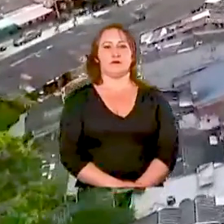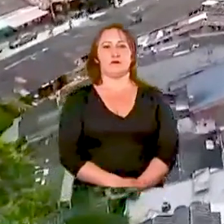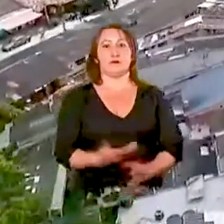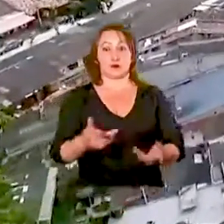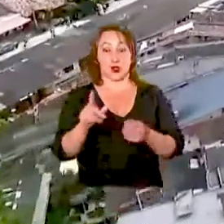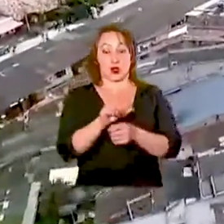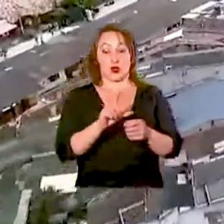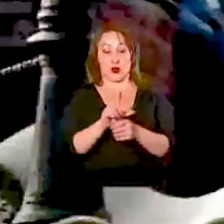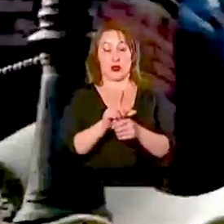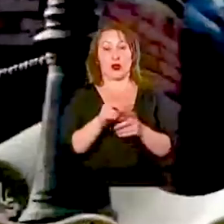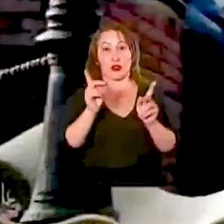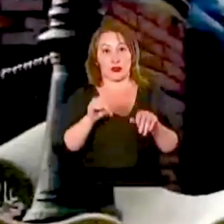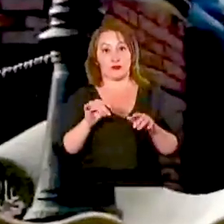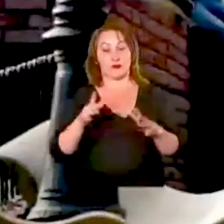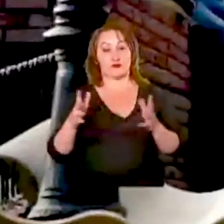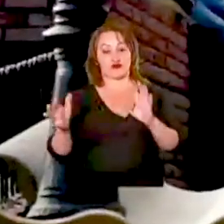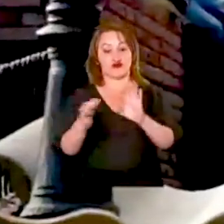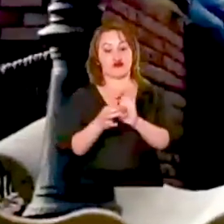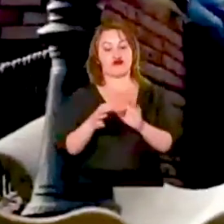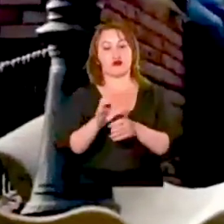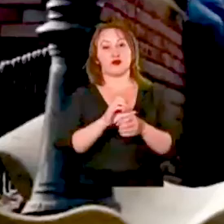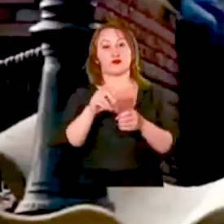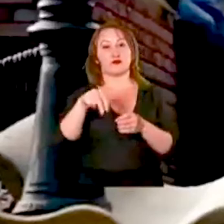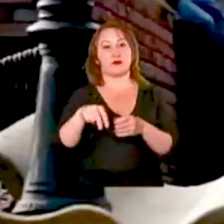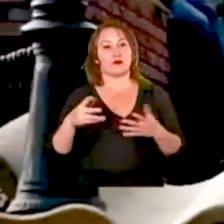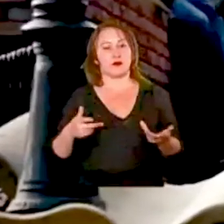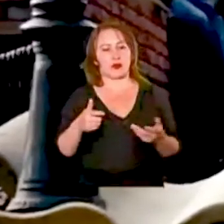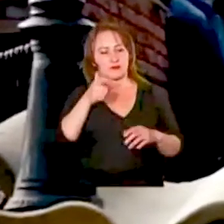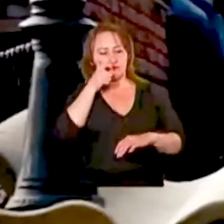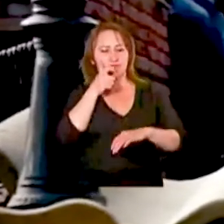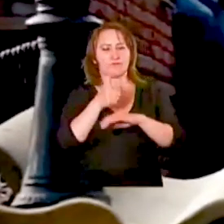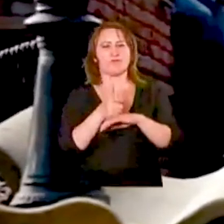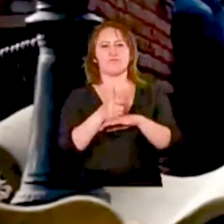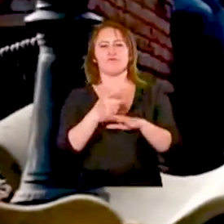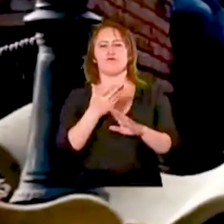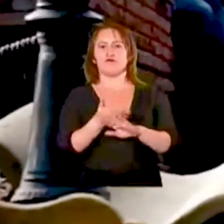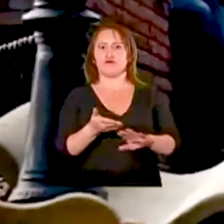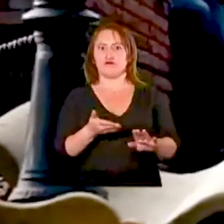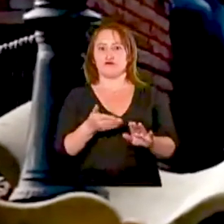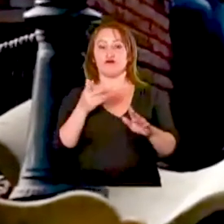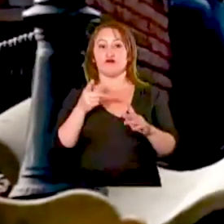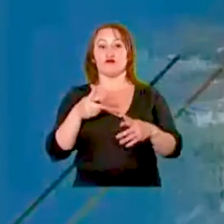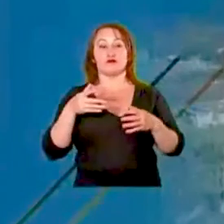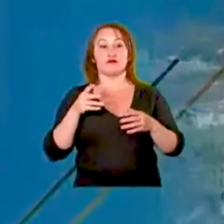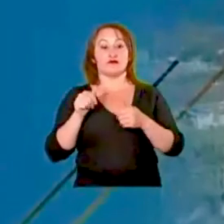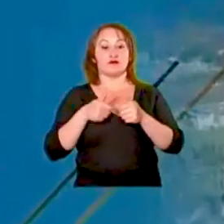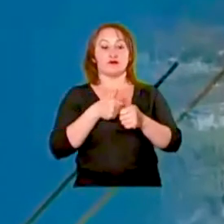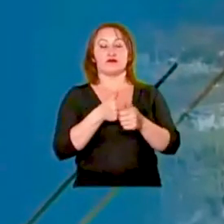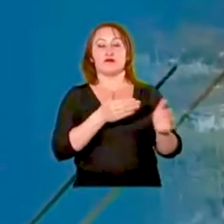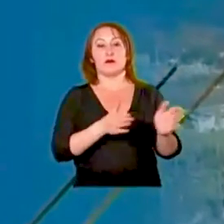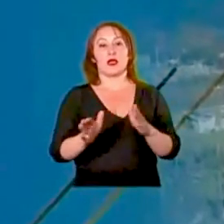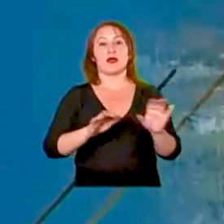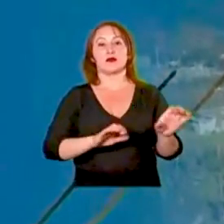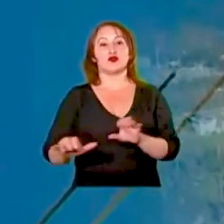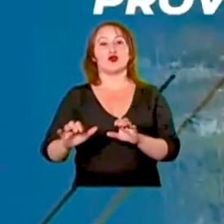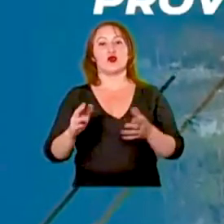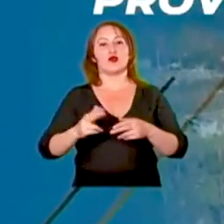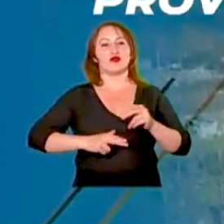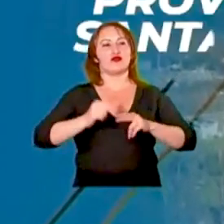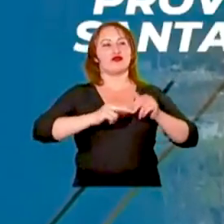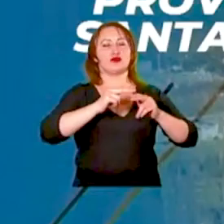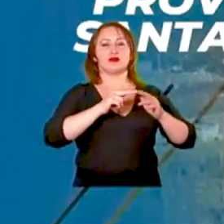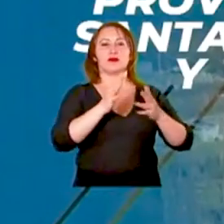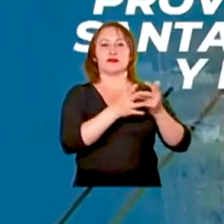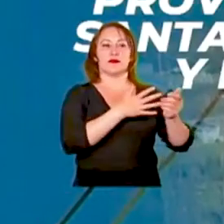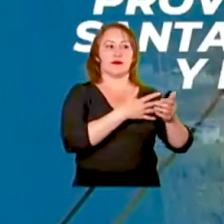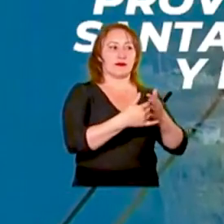Desde lo local y como aliados de la ciudadanía, ejercimos vigilancia y un estricto seguimiento al desarrollo de los planes de acción para la reconstrucción de